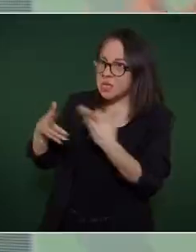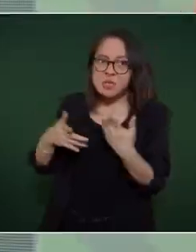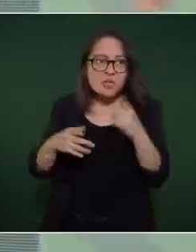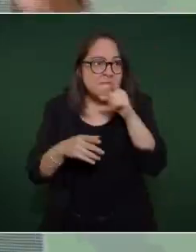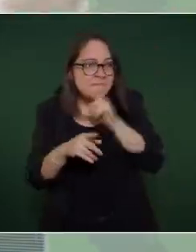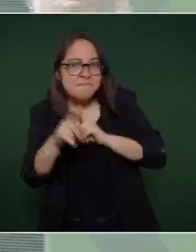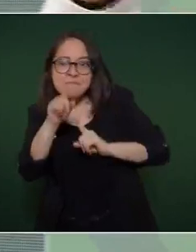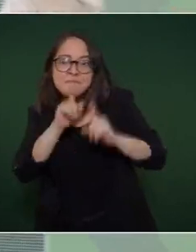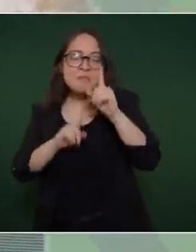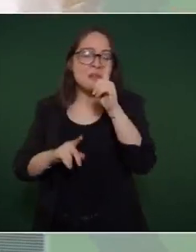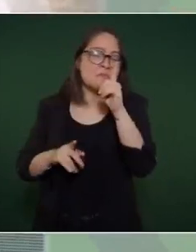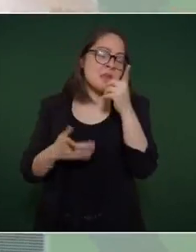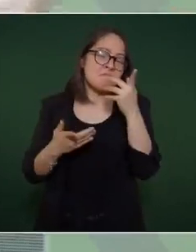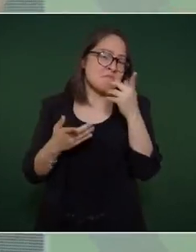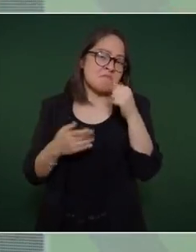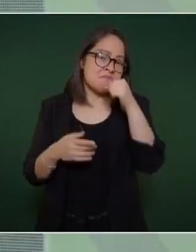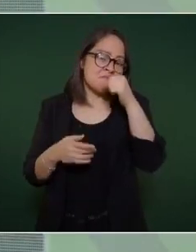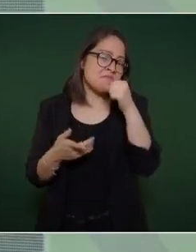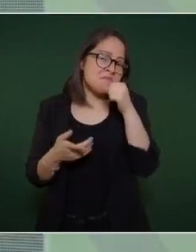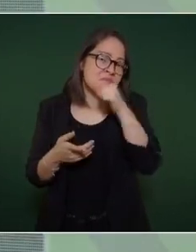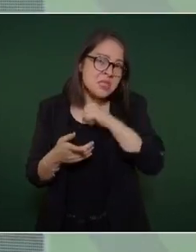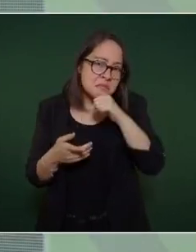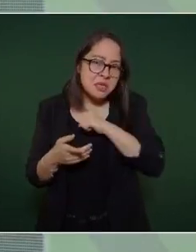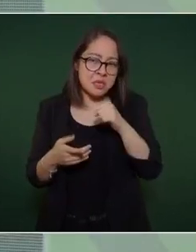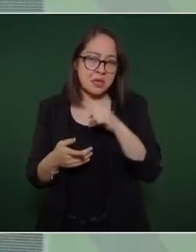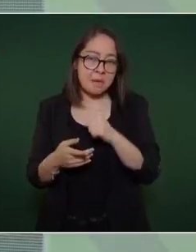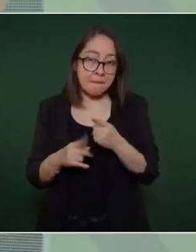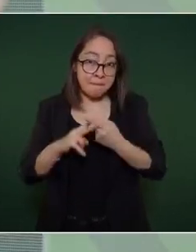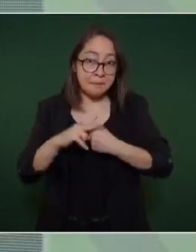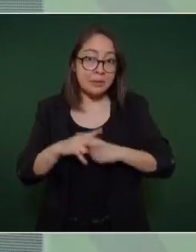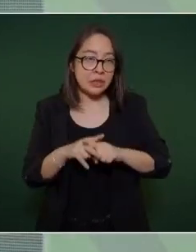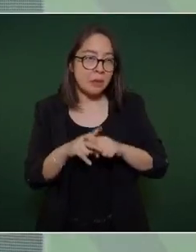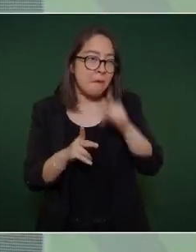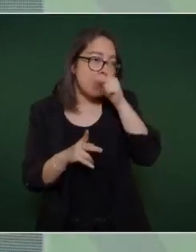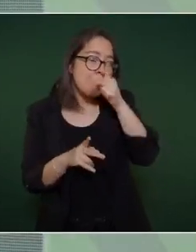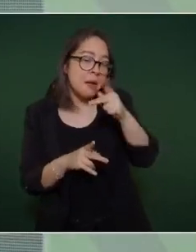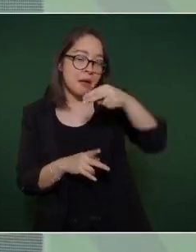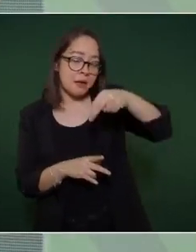empezaron con lo de narcopresidente, ya llevan